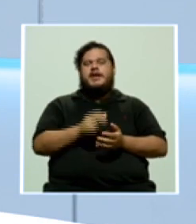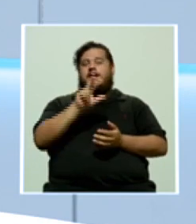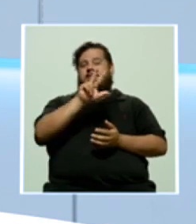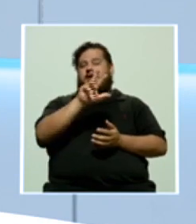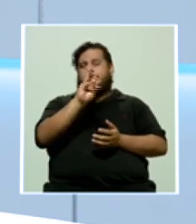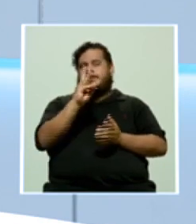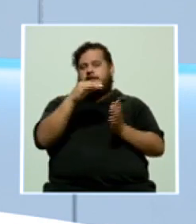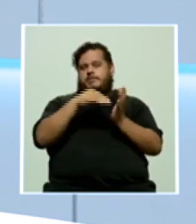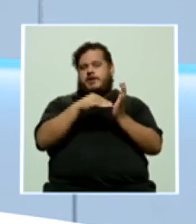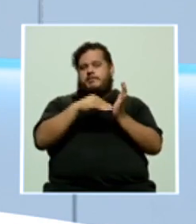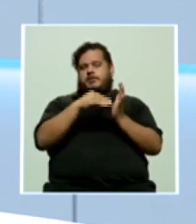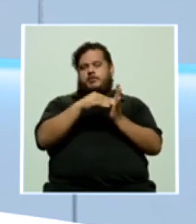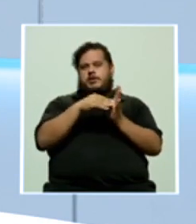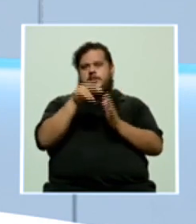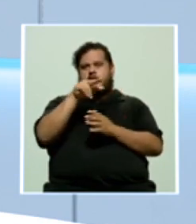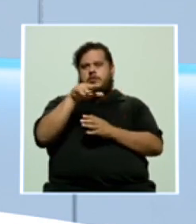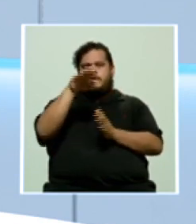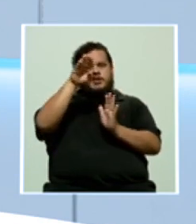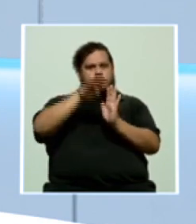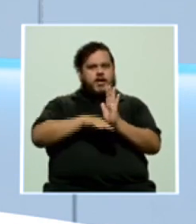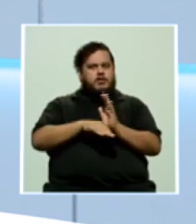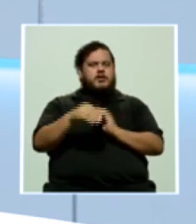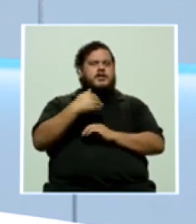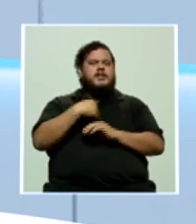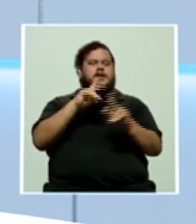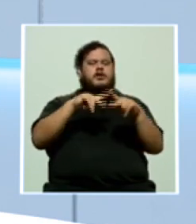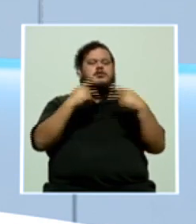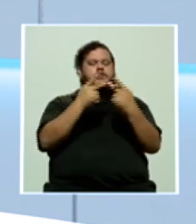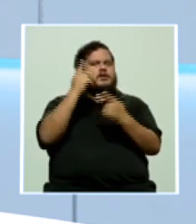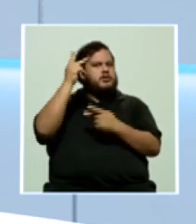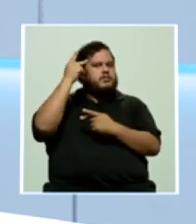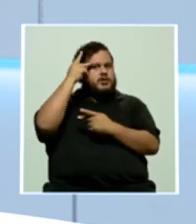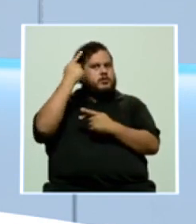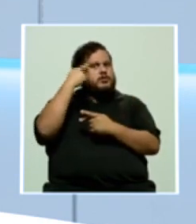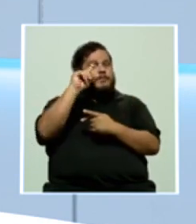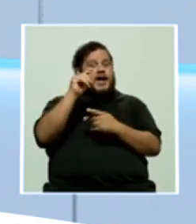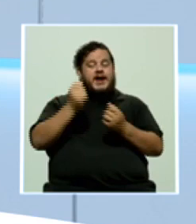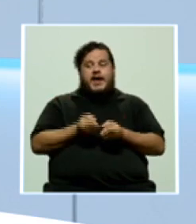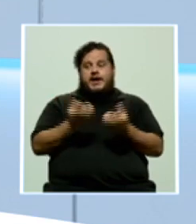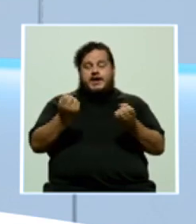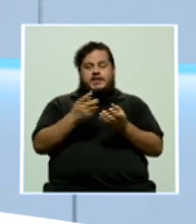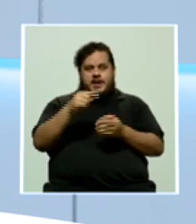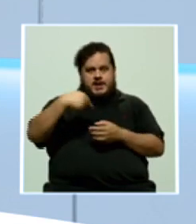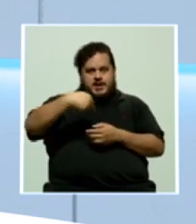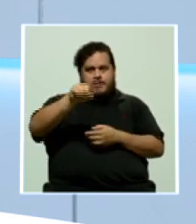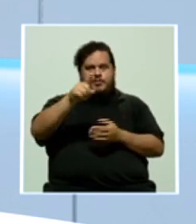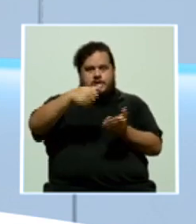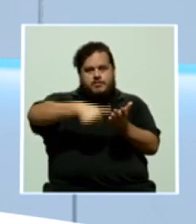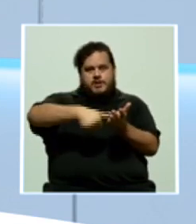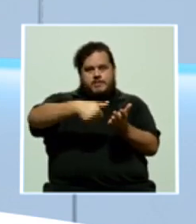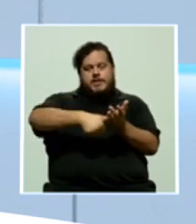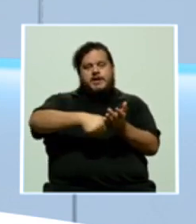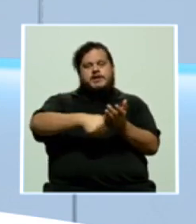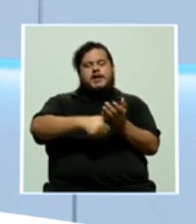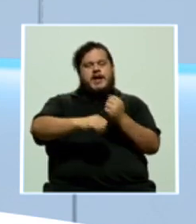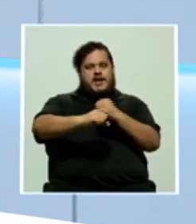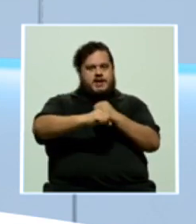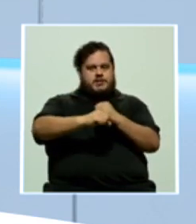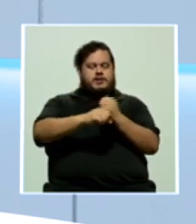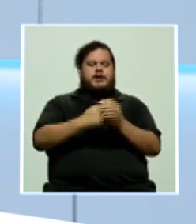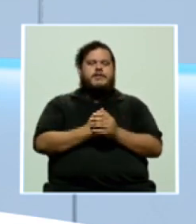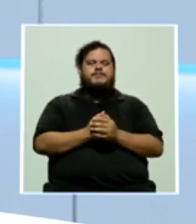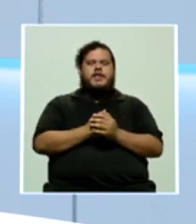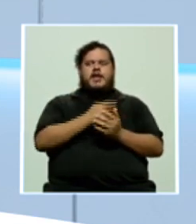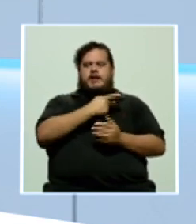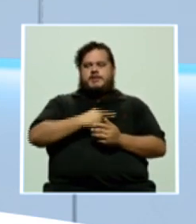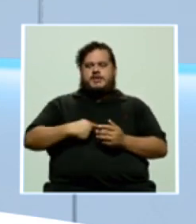36.000 millones de colones menos tendrán los partidos políticos para gastar en la próxima campaña electoral. El presidente